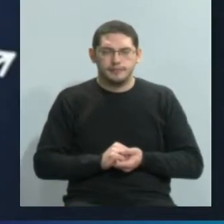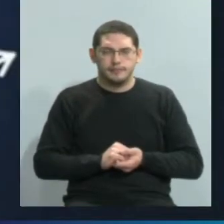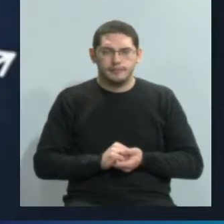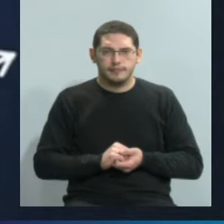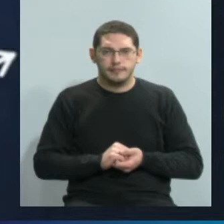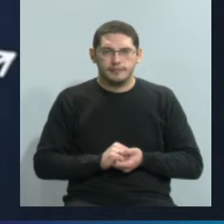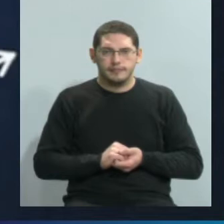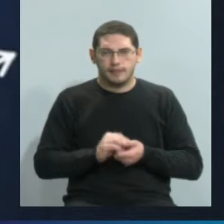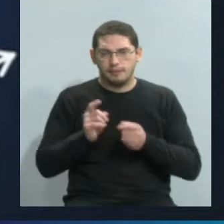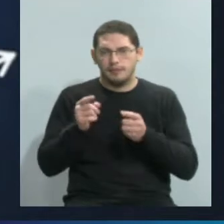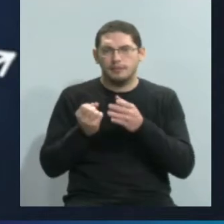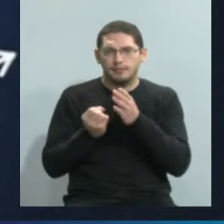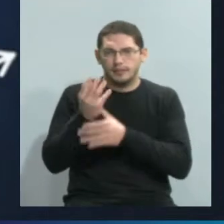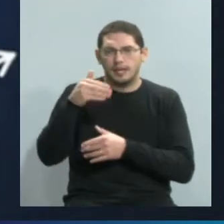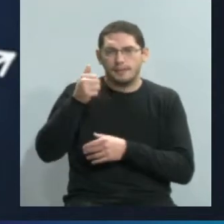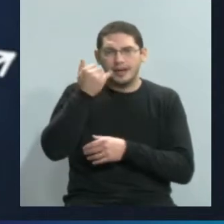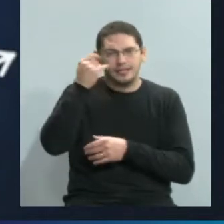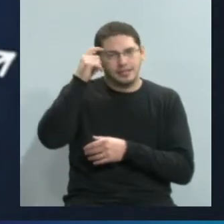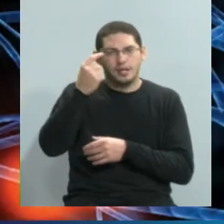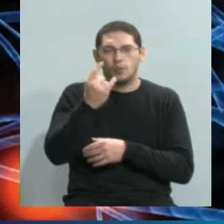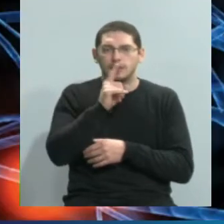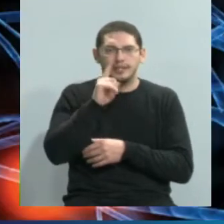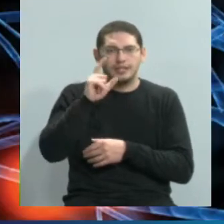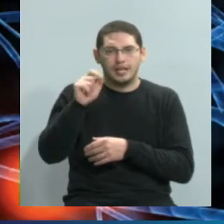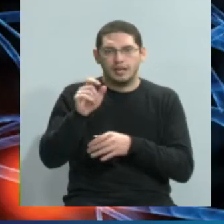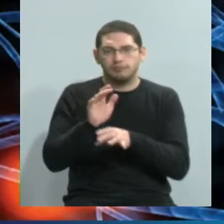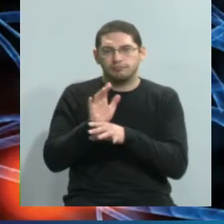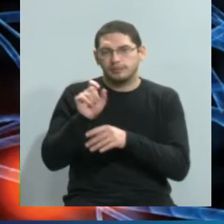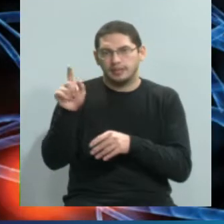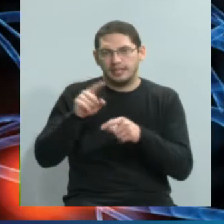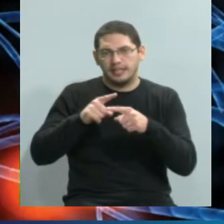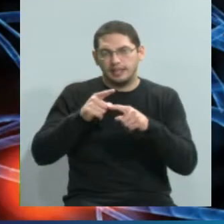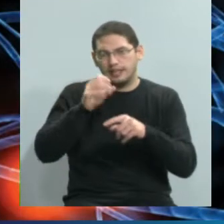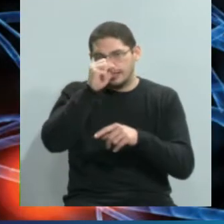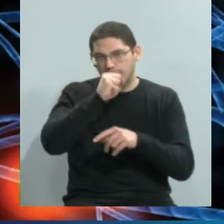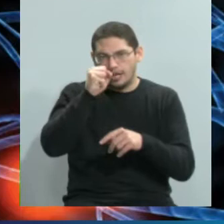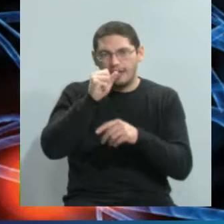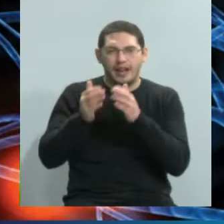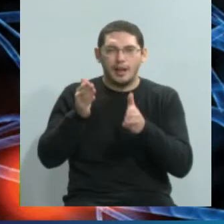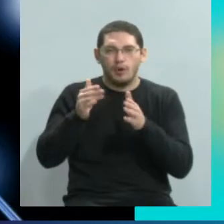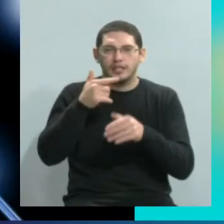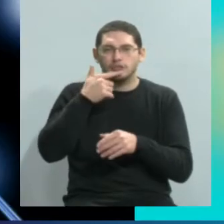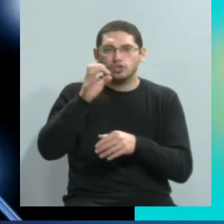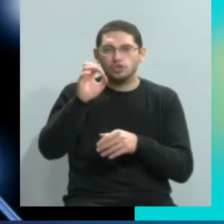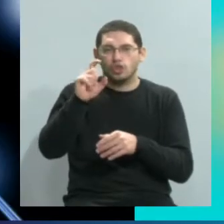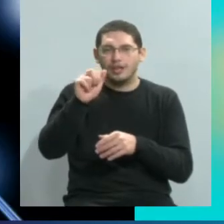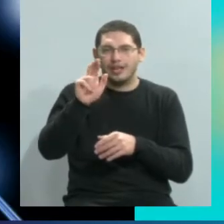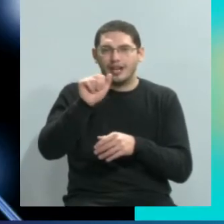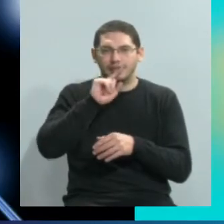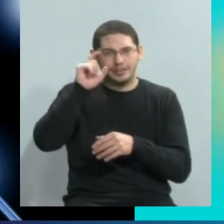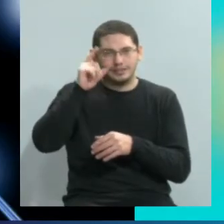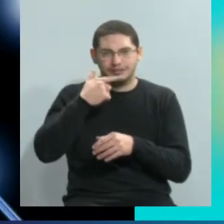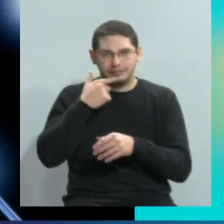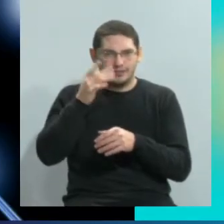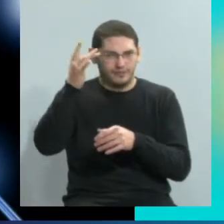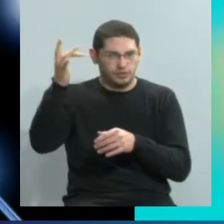la mayéutica, ¿verdad? Es una metodología griega de la época socrática, de Sócrates, ¿bien? Que